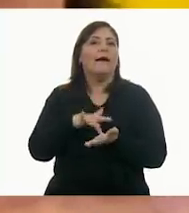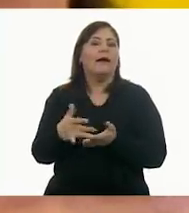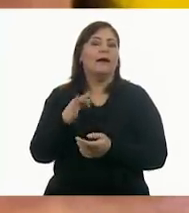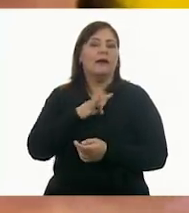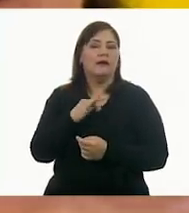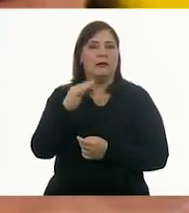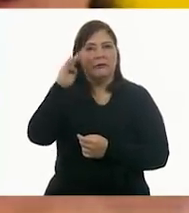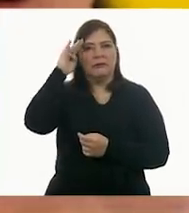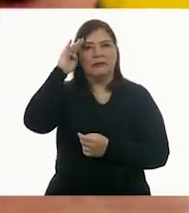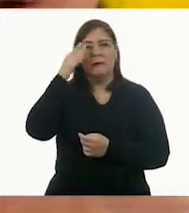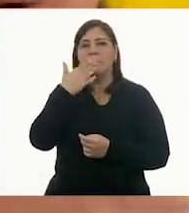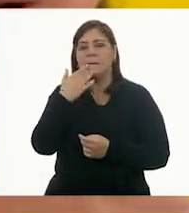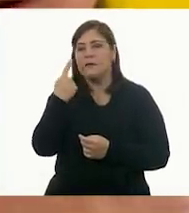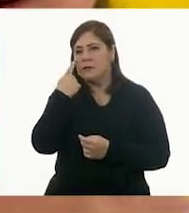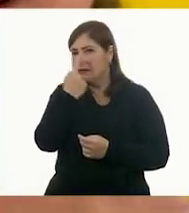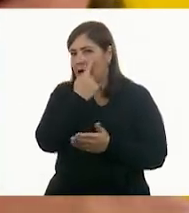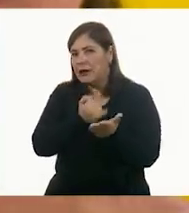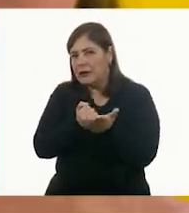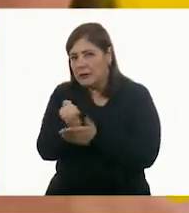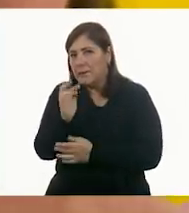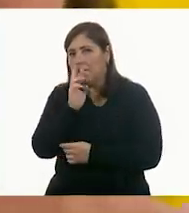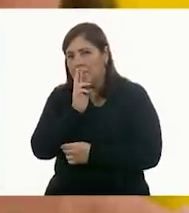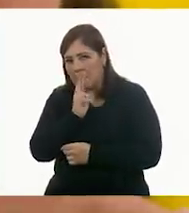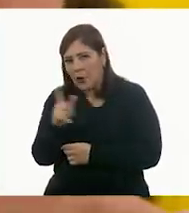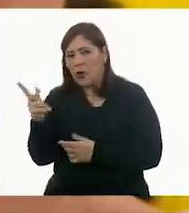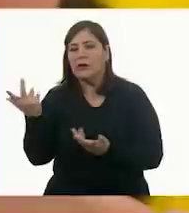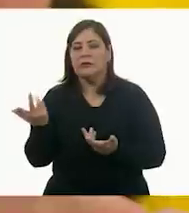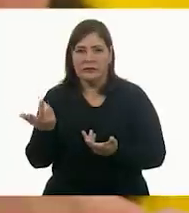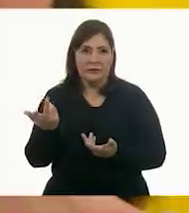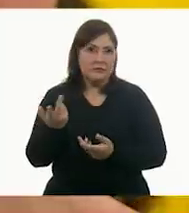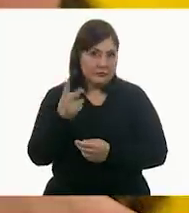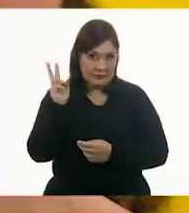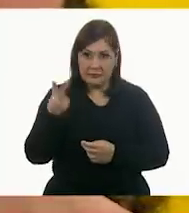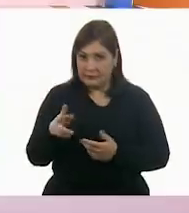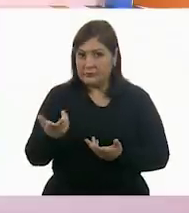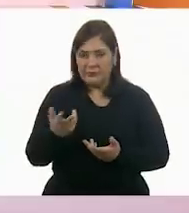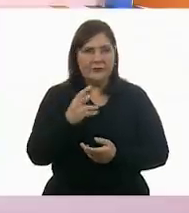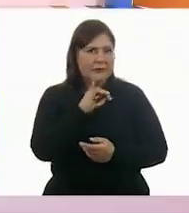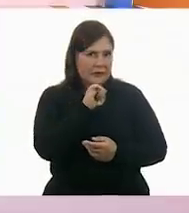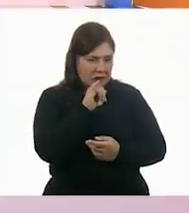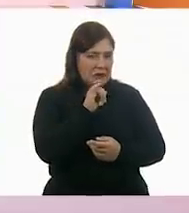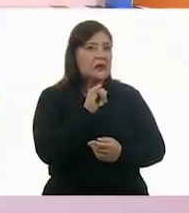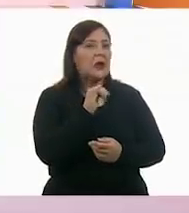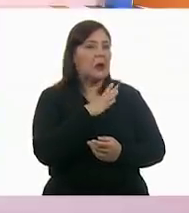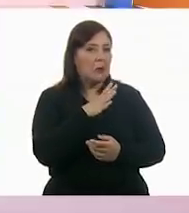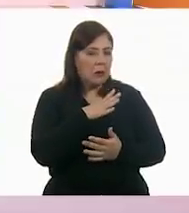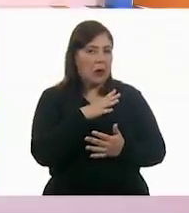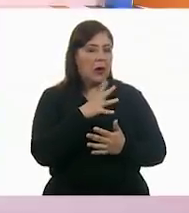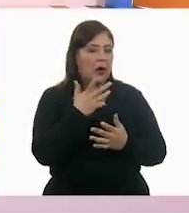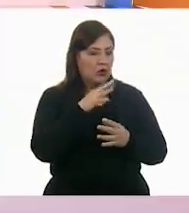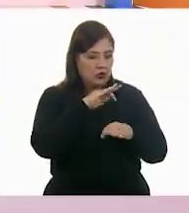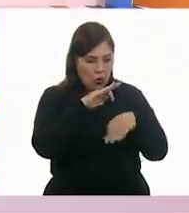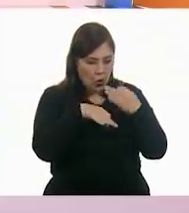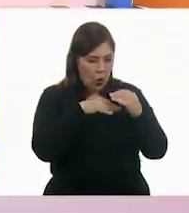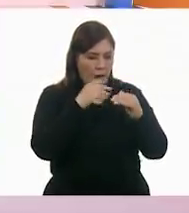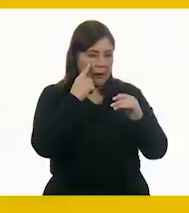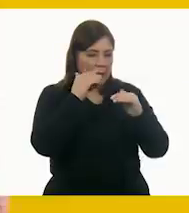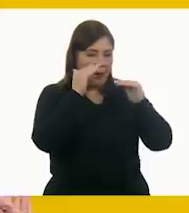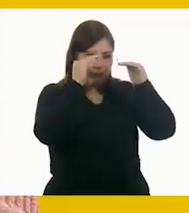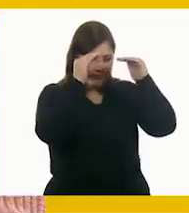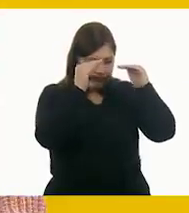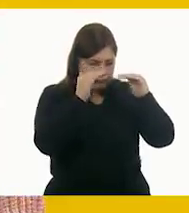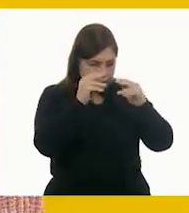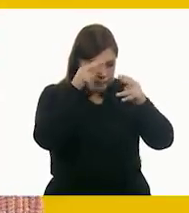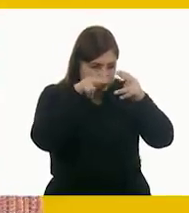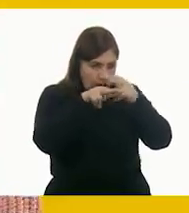mejor y tomar buenas decisiones, ¿verdad? Es cierto, mira, ¿verdad? Cada cosa toma su lugar. Así es, así nos pasa